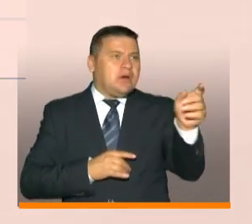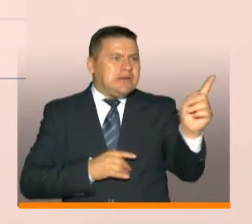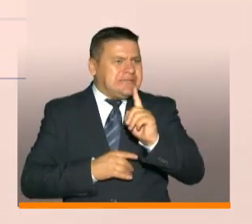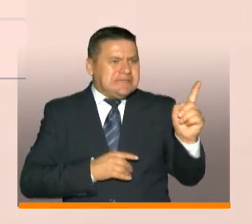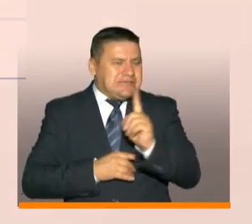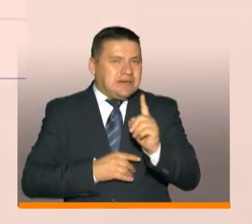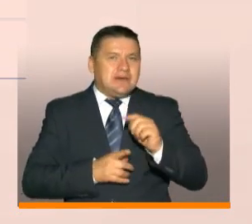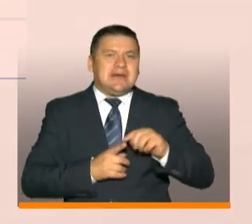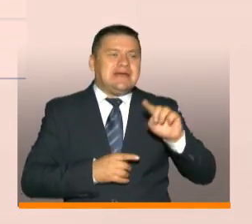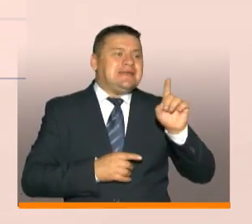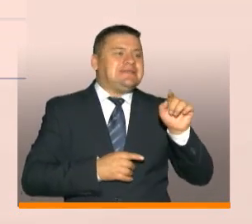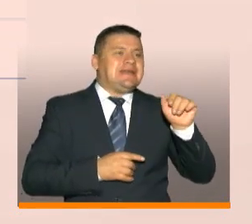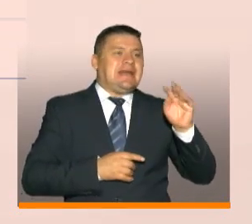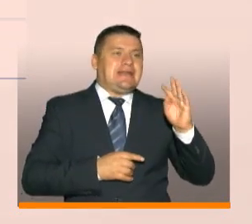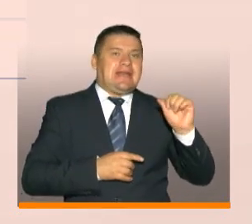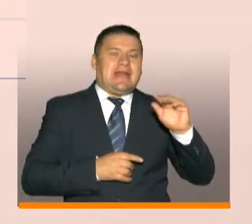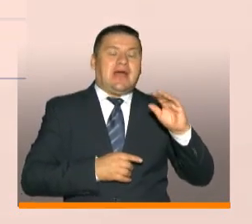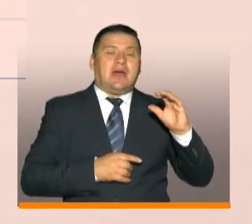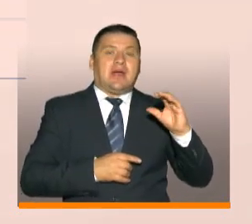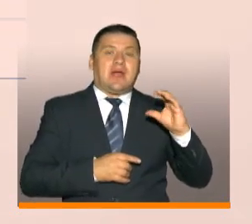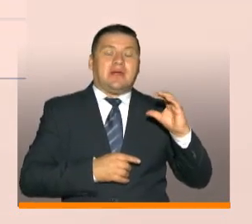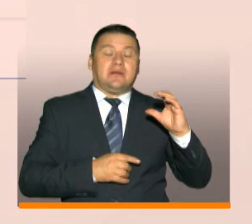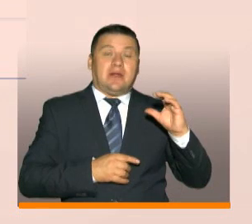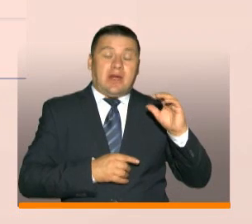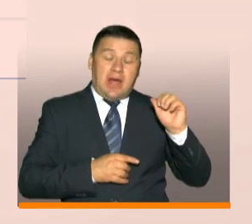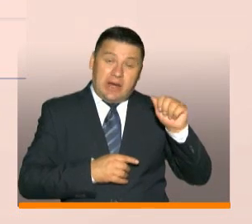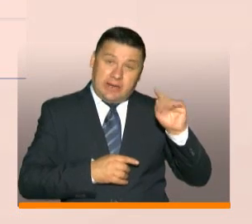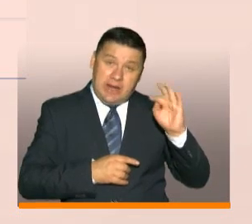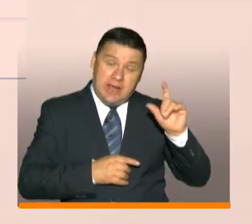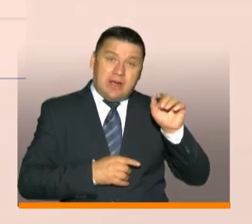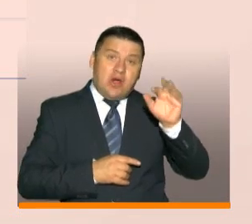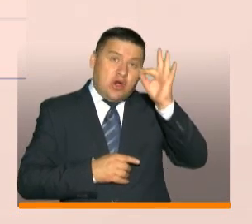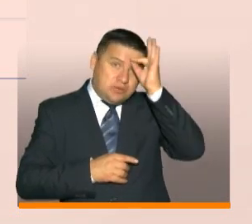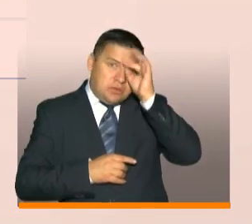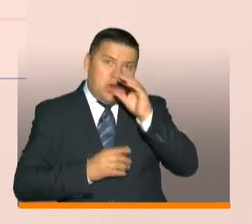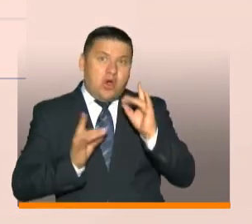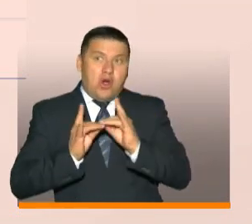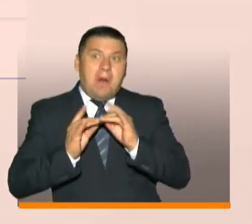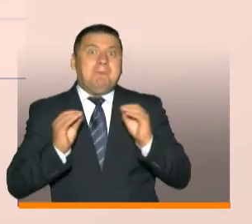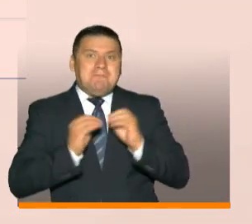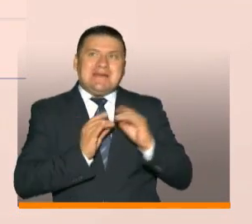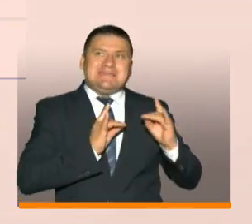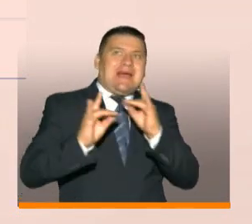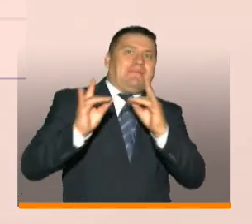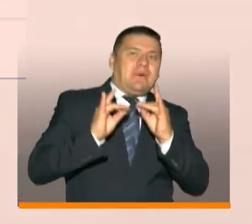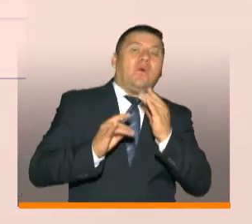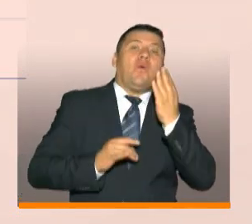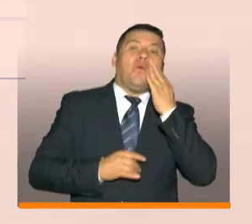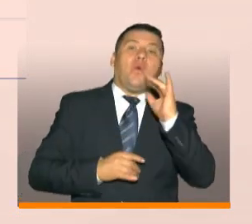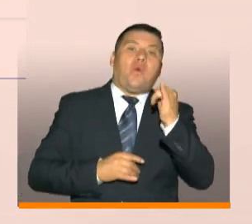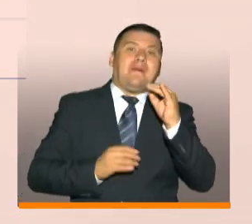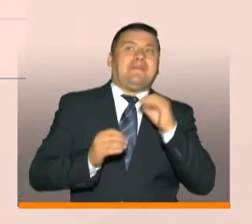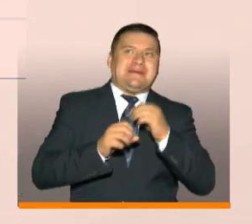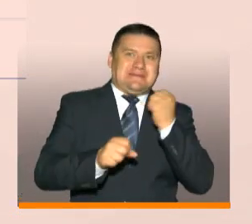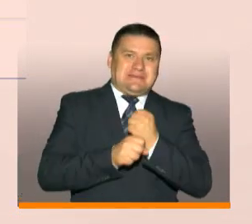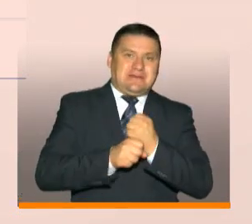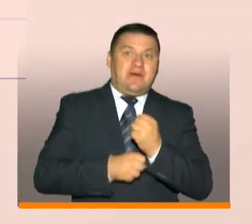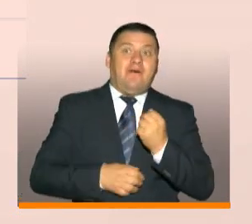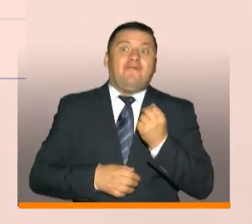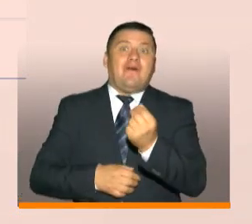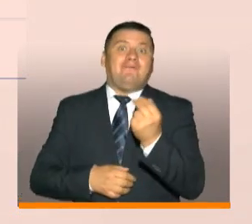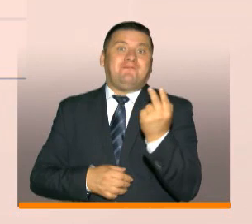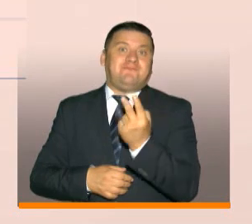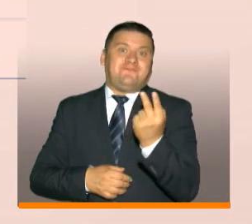la Clínica Santana, con la apertura de 18 camas que deben estar instaladas a más tardar el jueves, ya que el